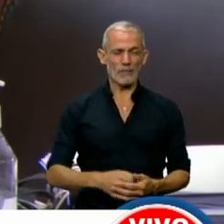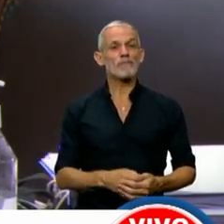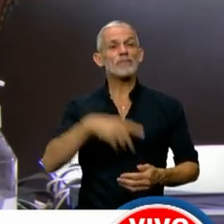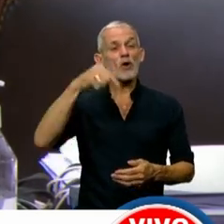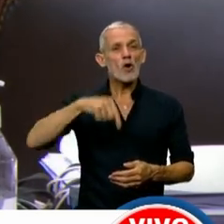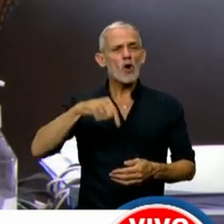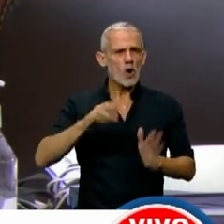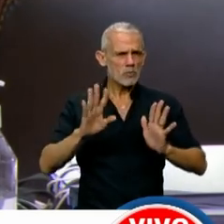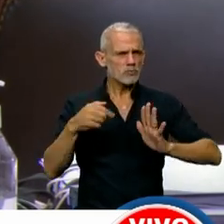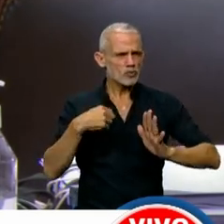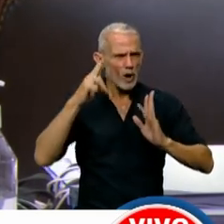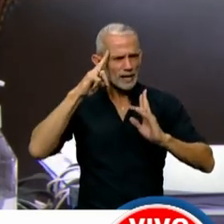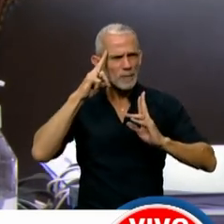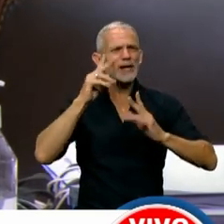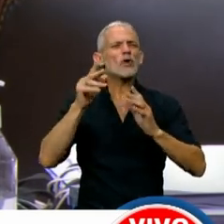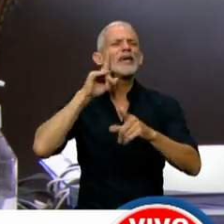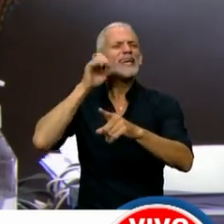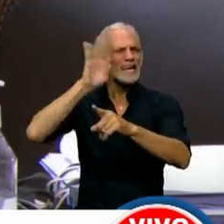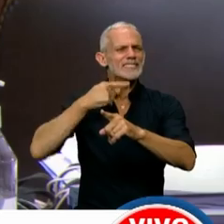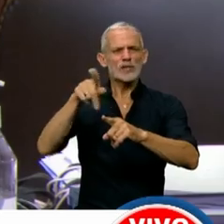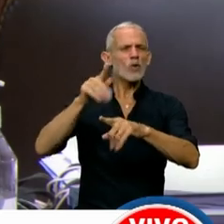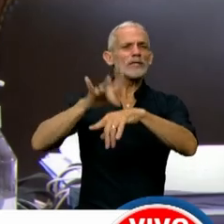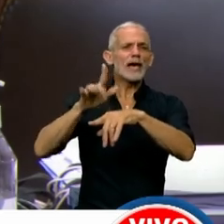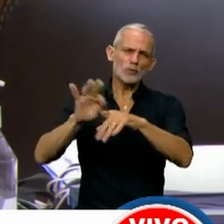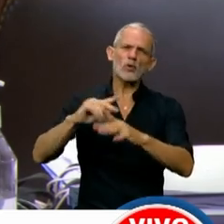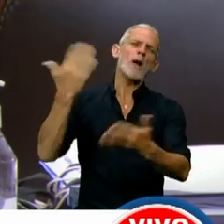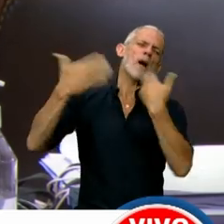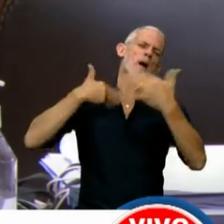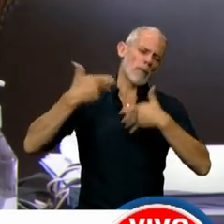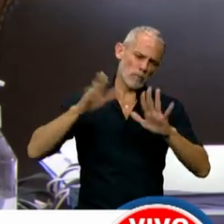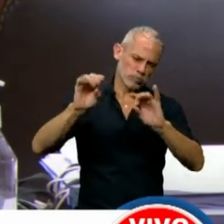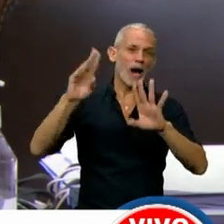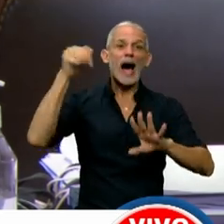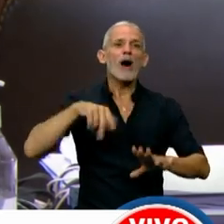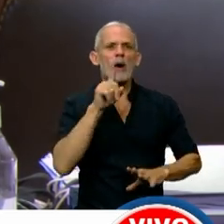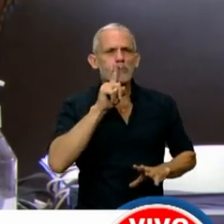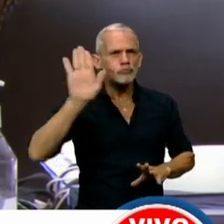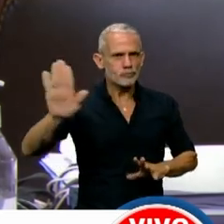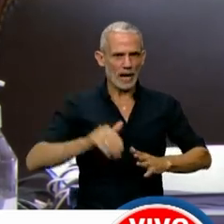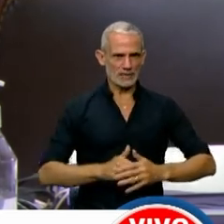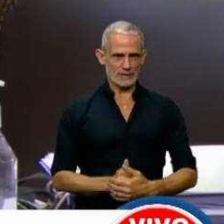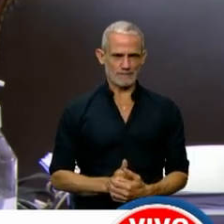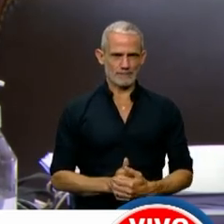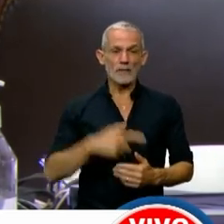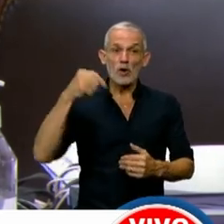quiero yo lo respeto iglesias así que cuando le toque hablar usted me pega tranquilo ahora por el foro